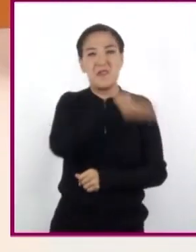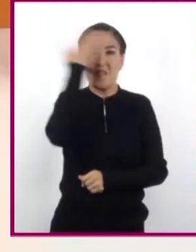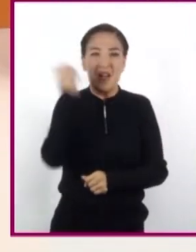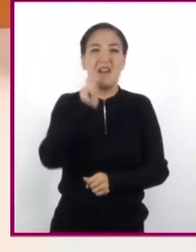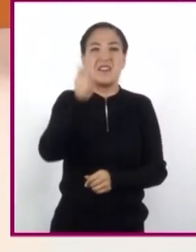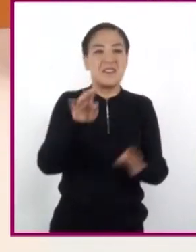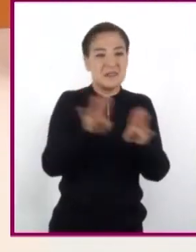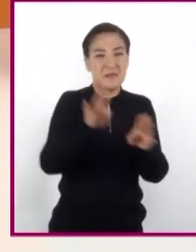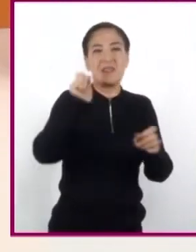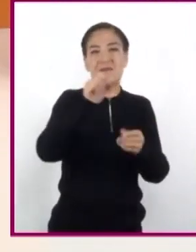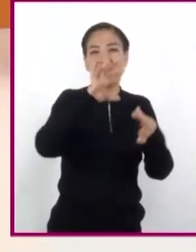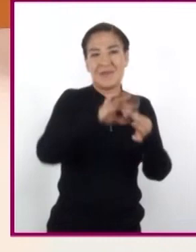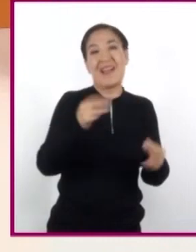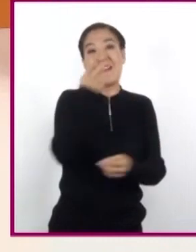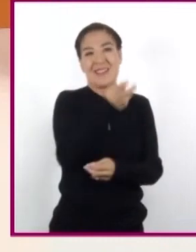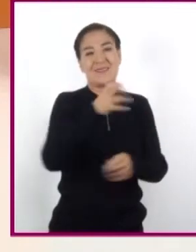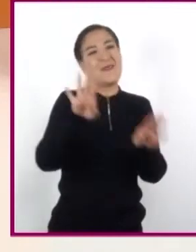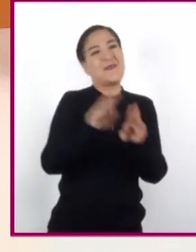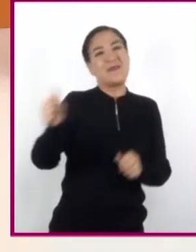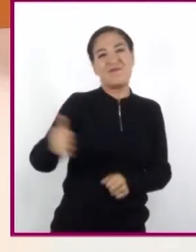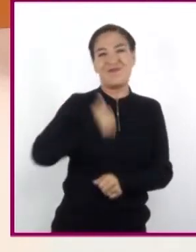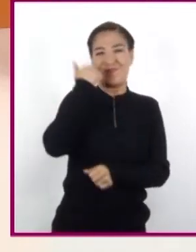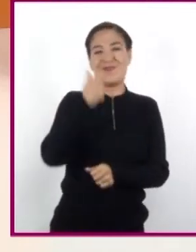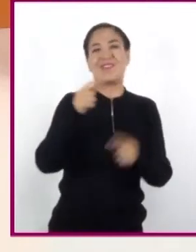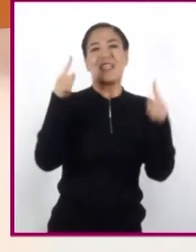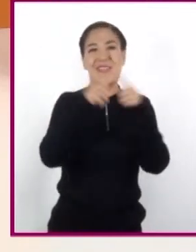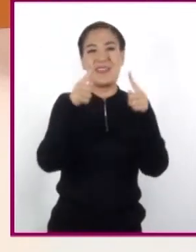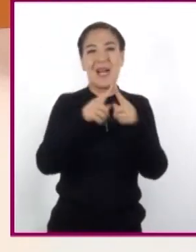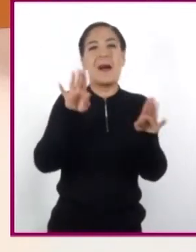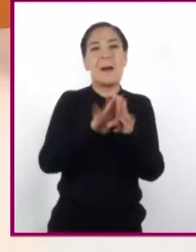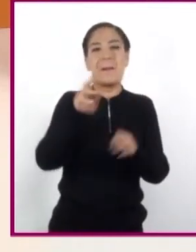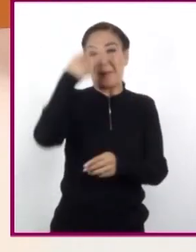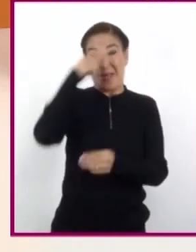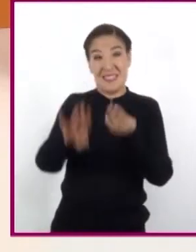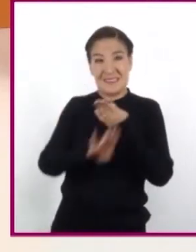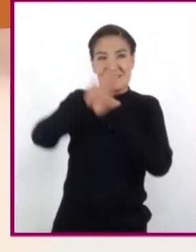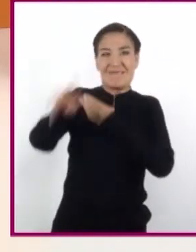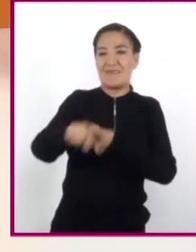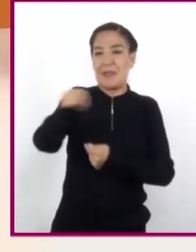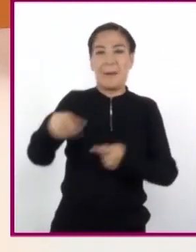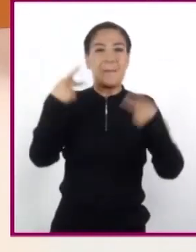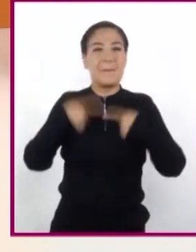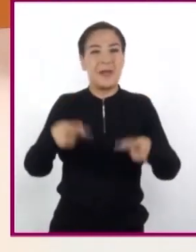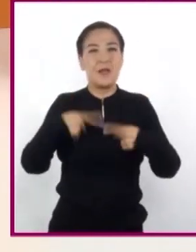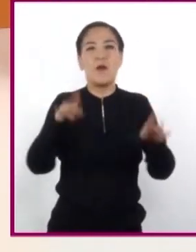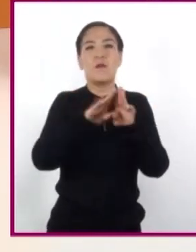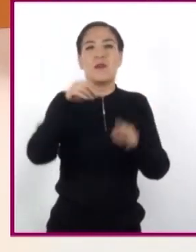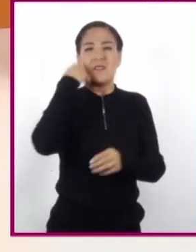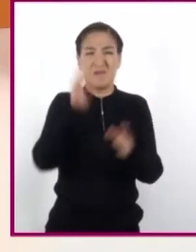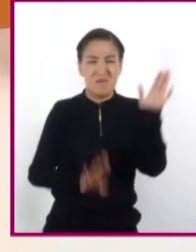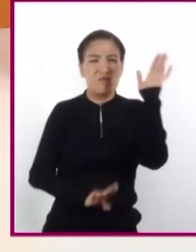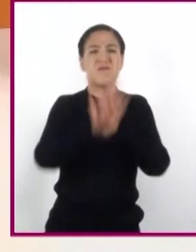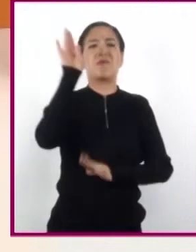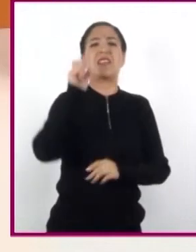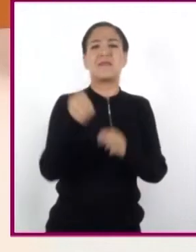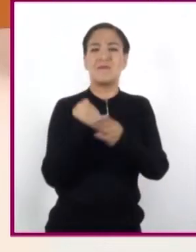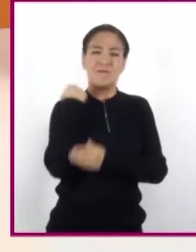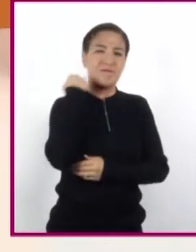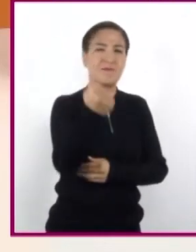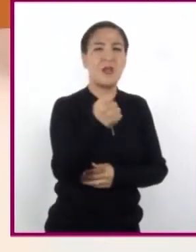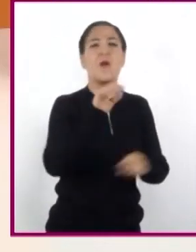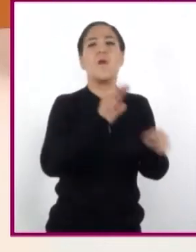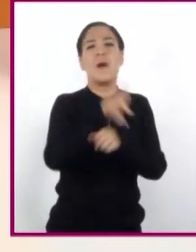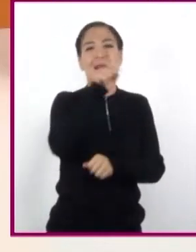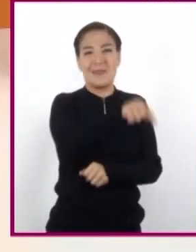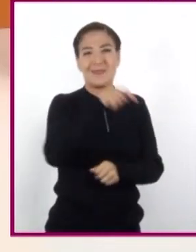una gran ventaja para la Iglesia, pues de esta manera evitaba que algunas personas pudieran sublevarse en contra de las prácticas